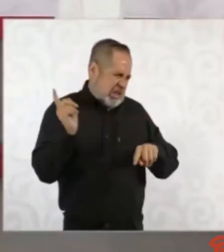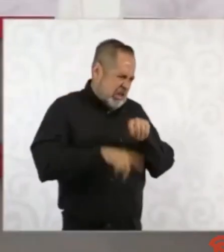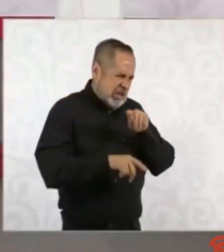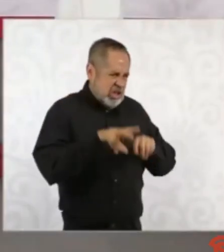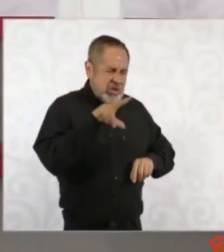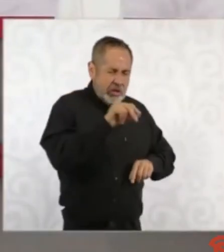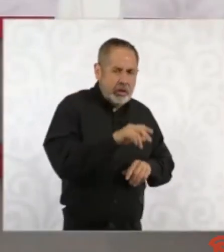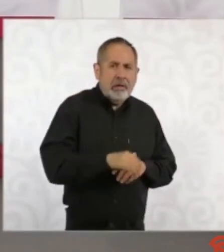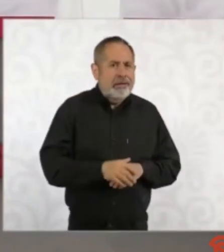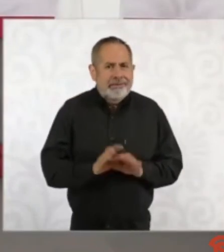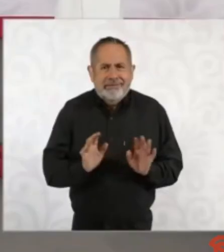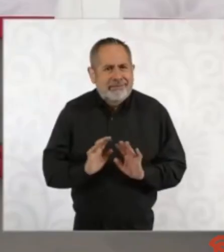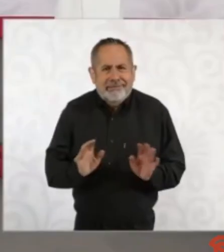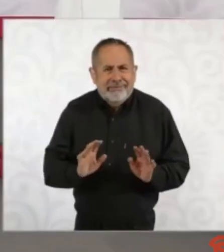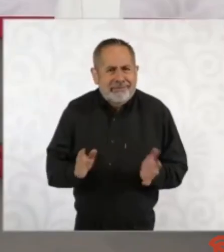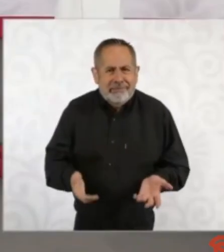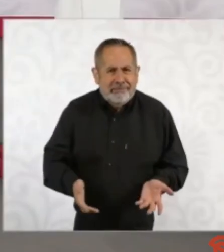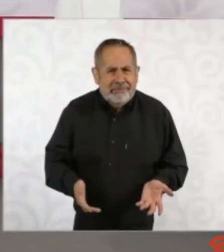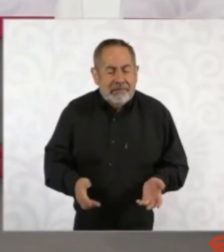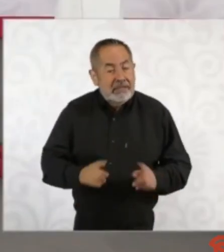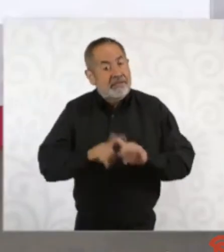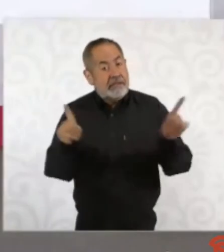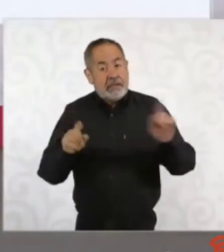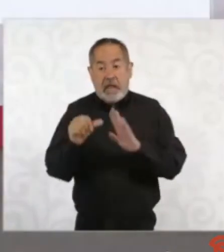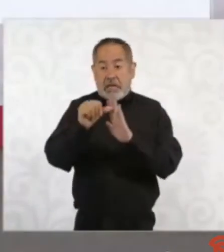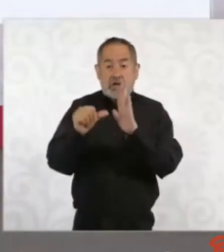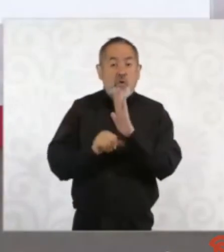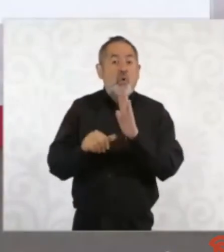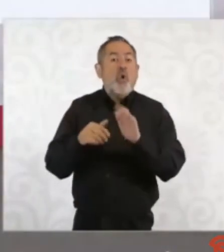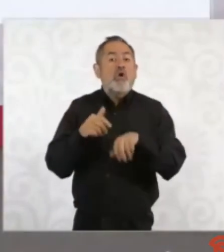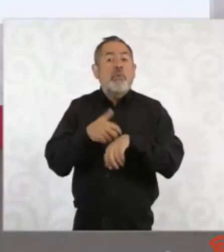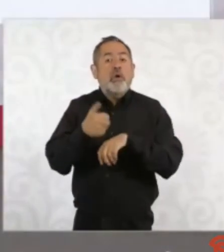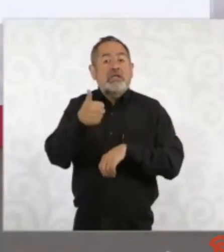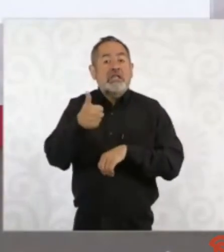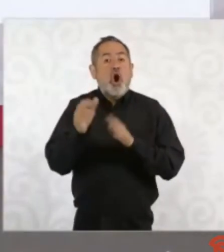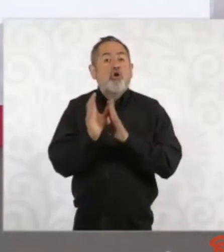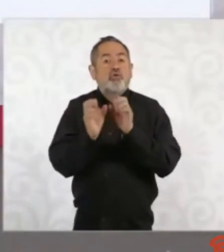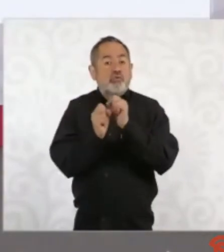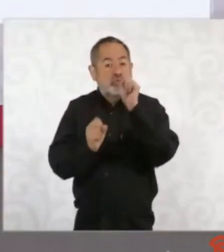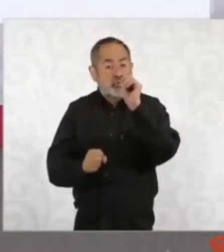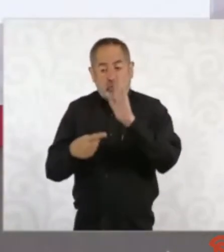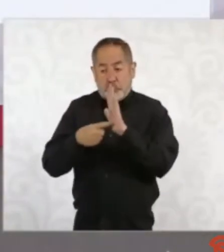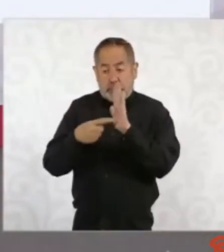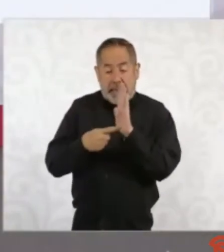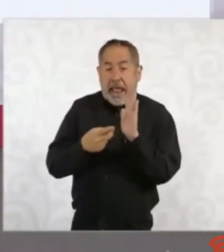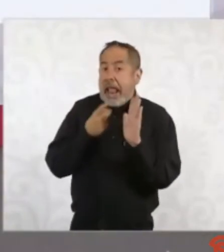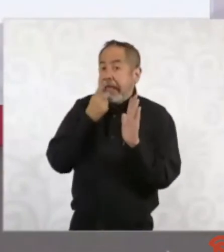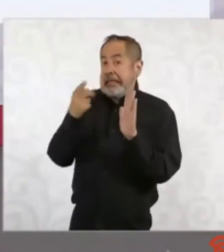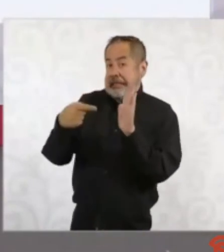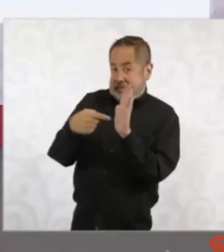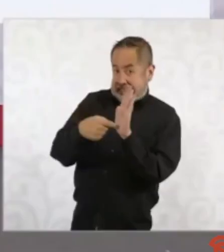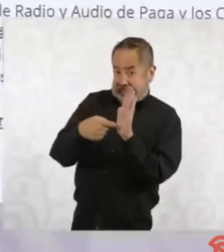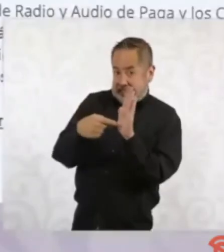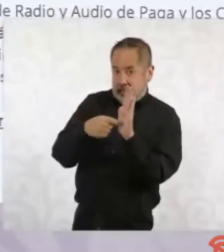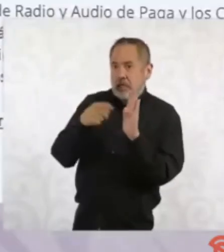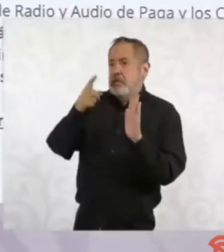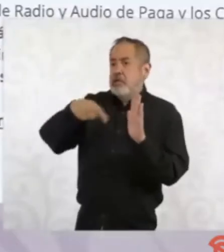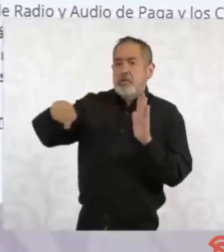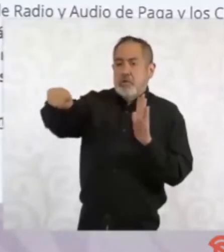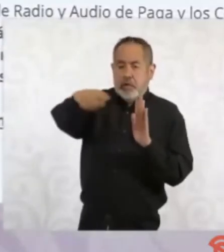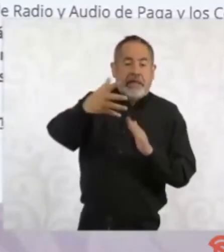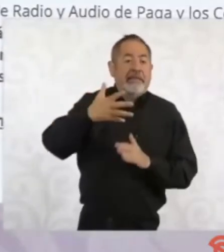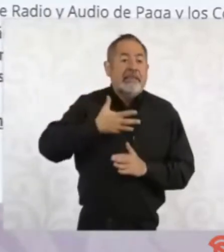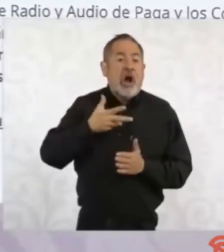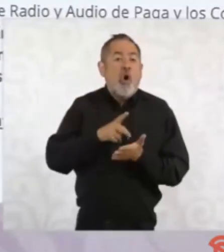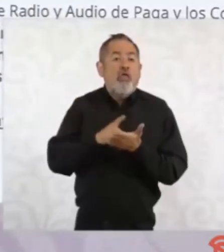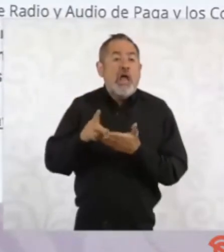contrario, protegen el artículo 6º constitucional, que es darnos herramientas a todas y todos para